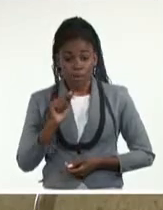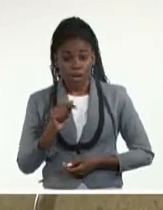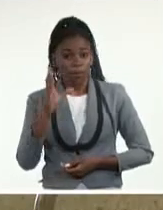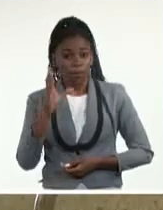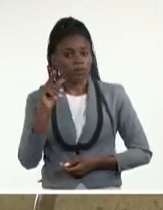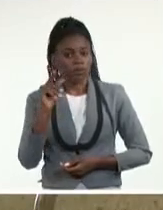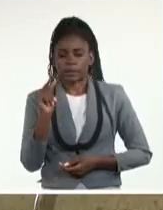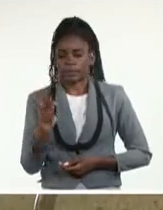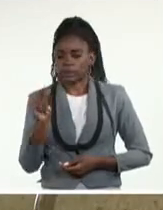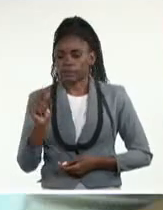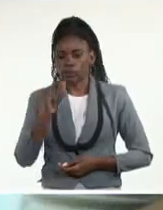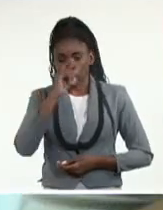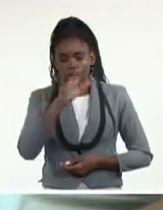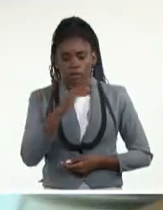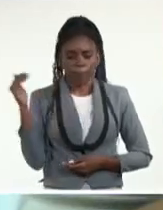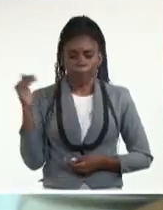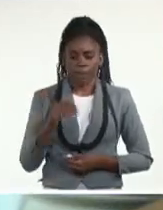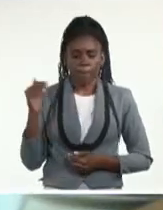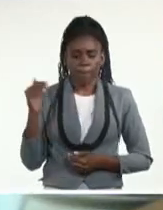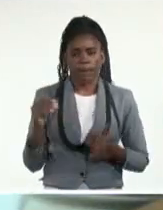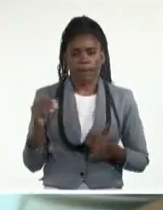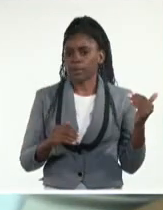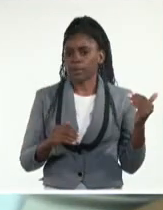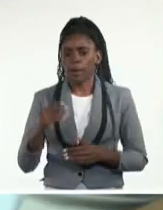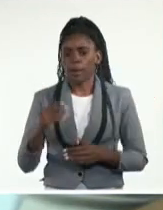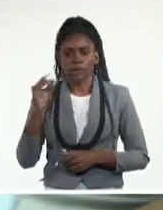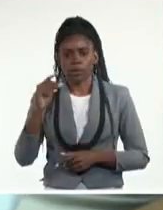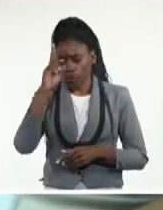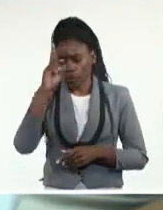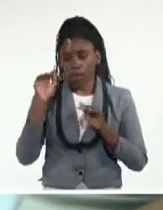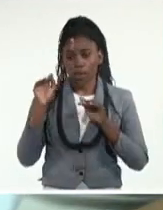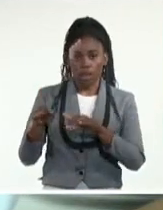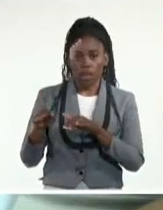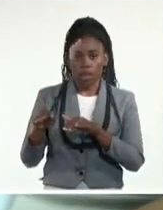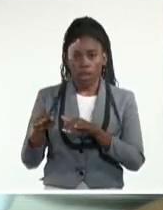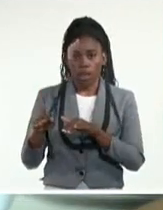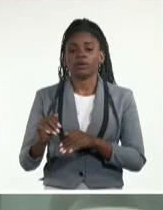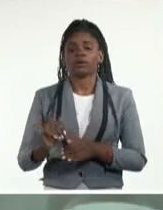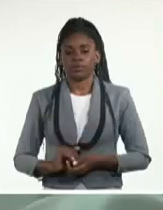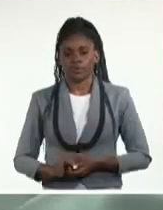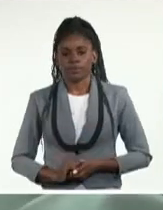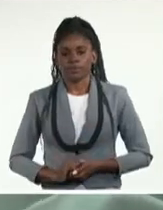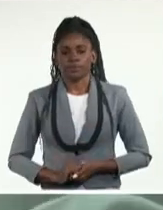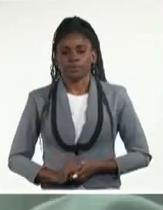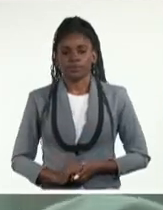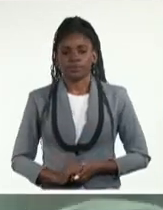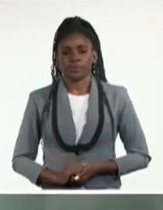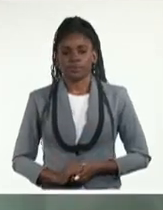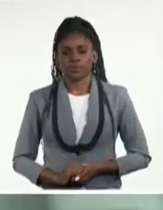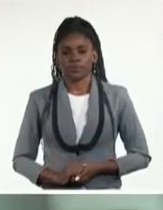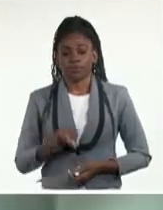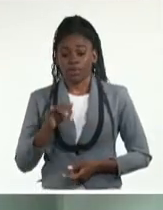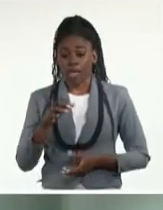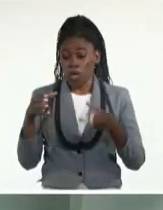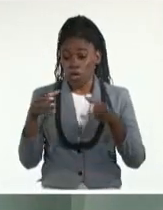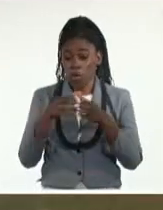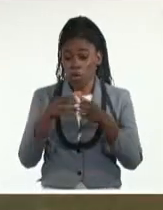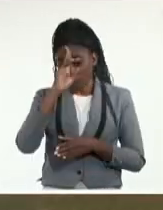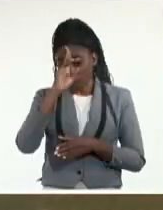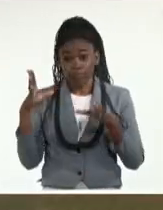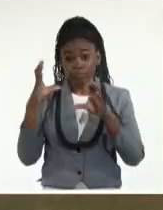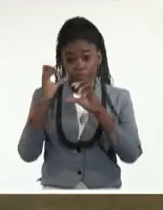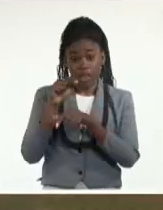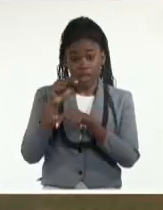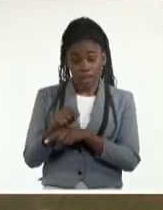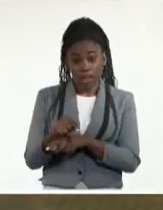de especialidades, reporta mayor número de ingresos respecto a etapa precedente. Su cuerpo de guardia ha asumido la atención de